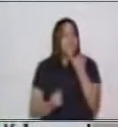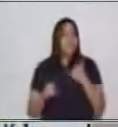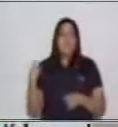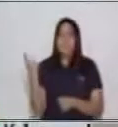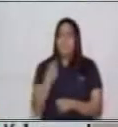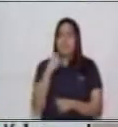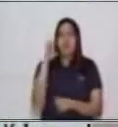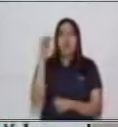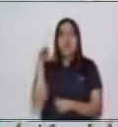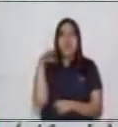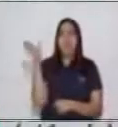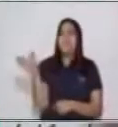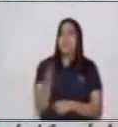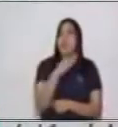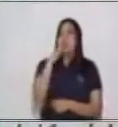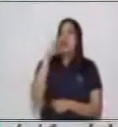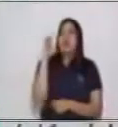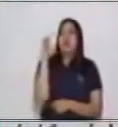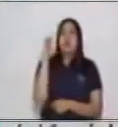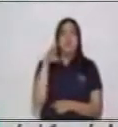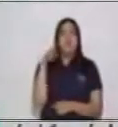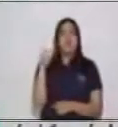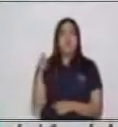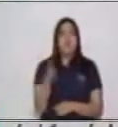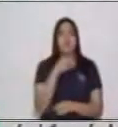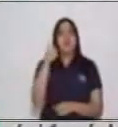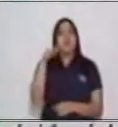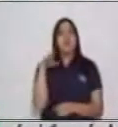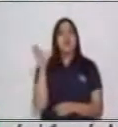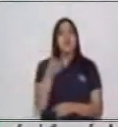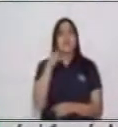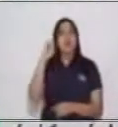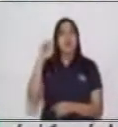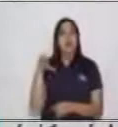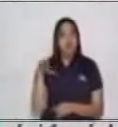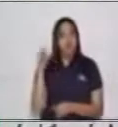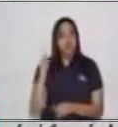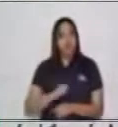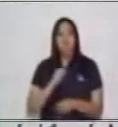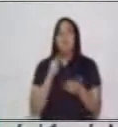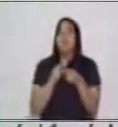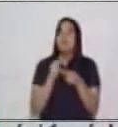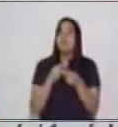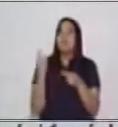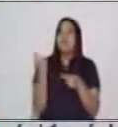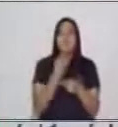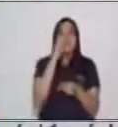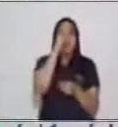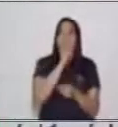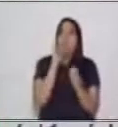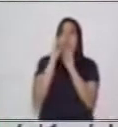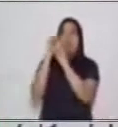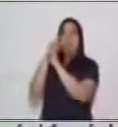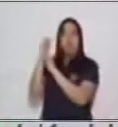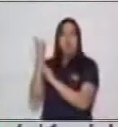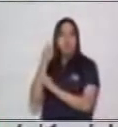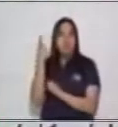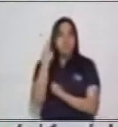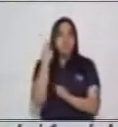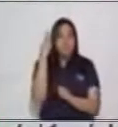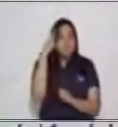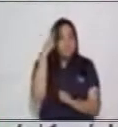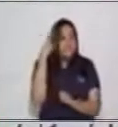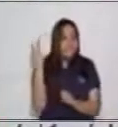terminaciones es, esa, as, os, de los nombres abstractos. Recuerda cuáles son los